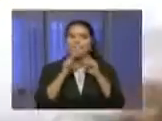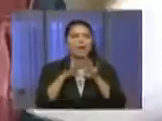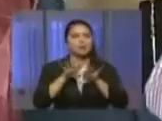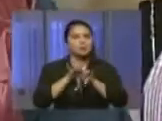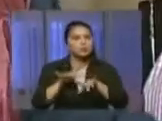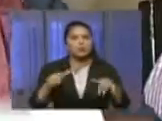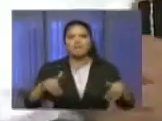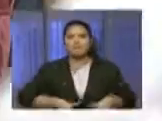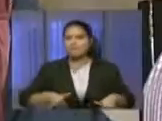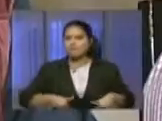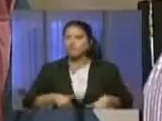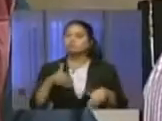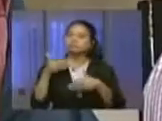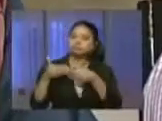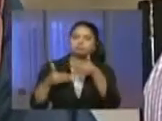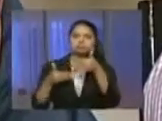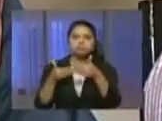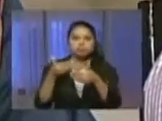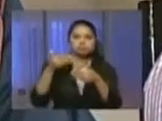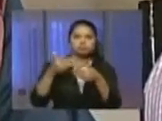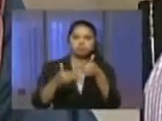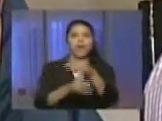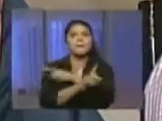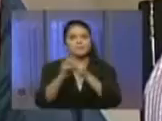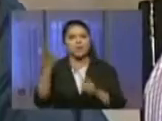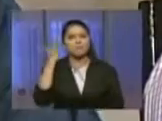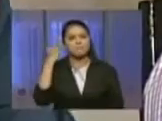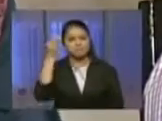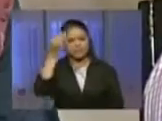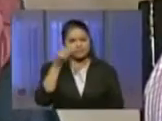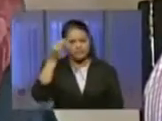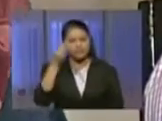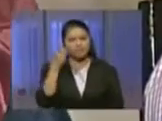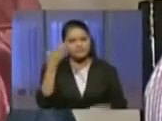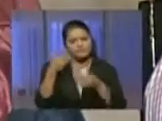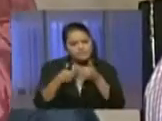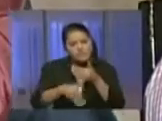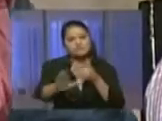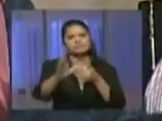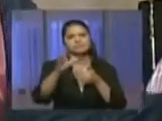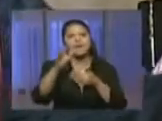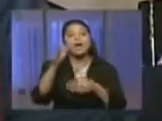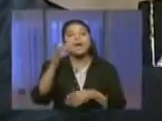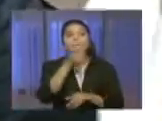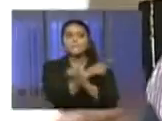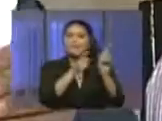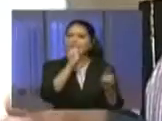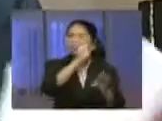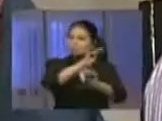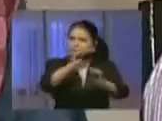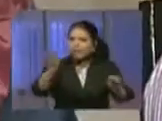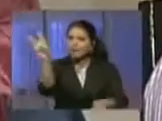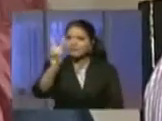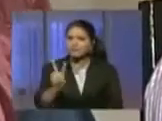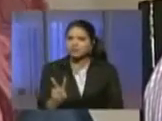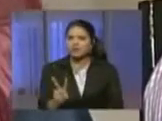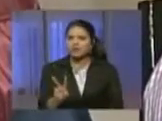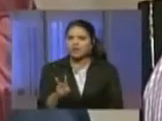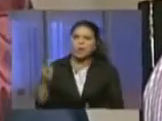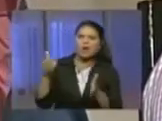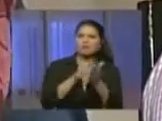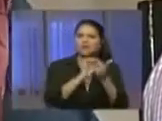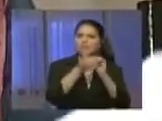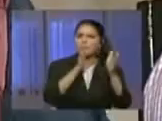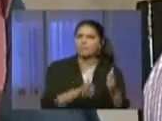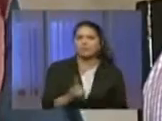estamos lando poco a poco hemido caminando pero pensamos que podemos lograrlo y quiero decirle a toda Venezuela presidente que no se Confía en los los que atacan a deportista presidente el